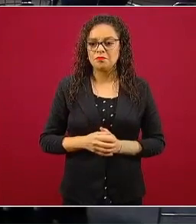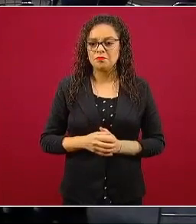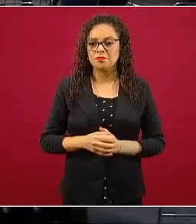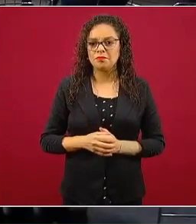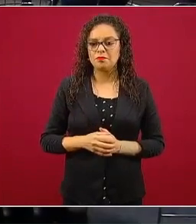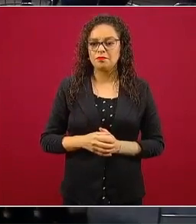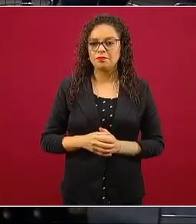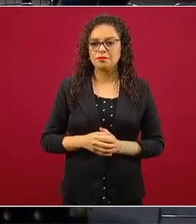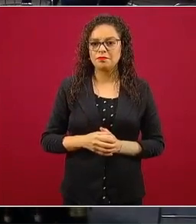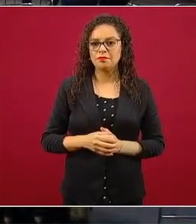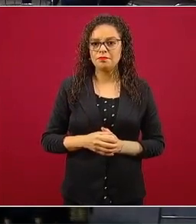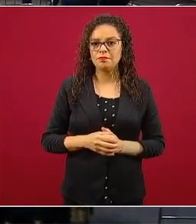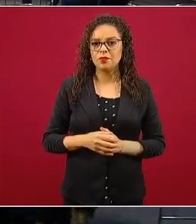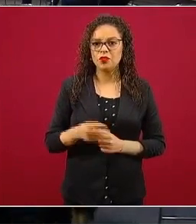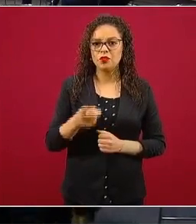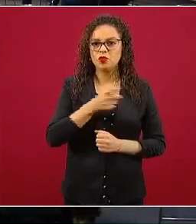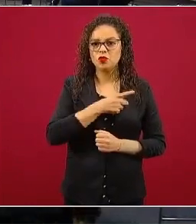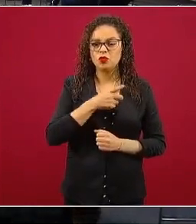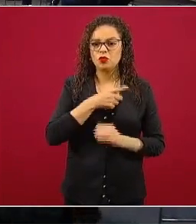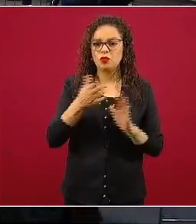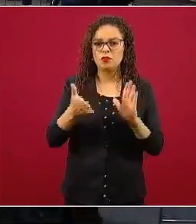pusieron la fachada